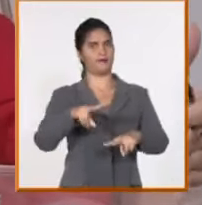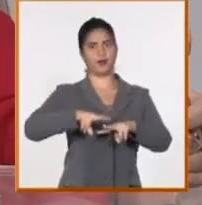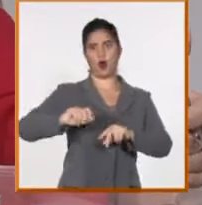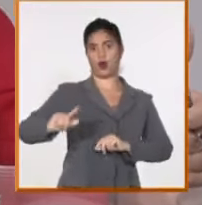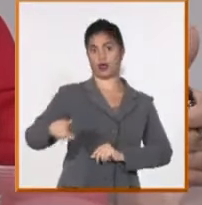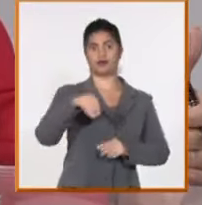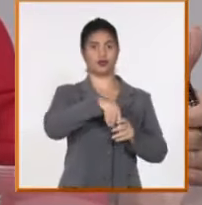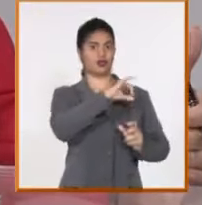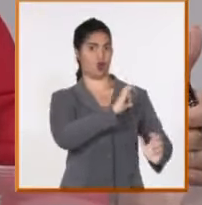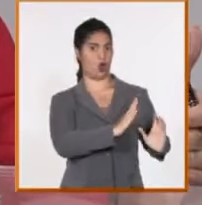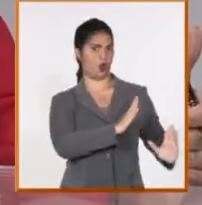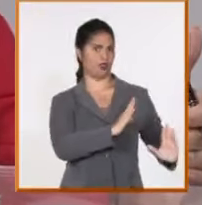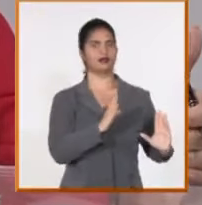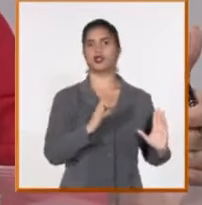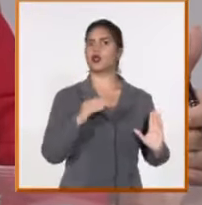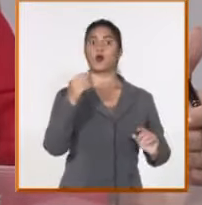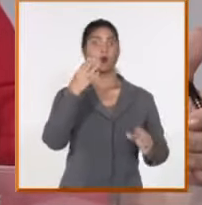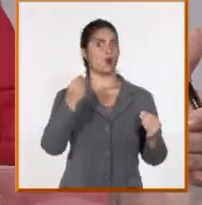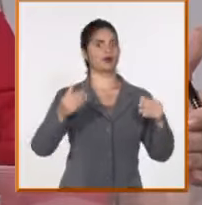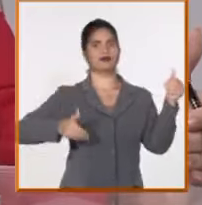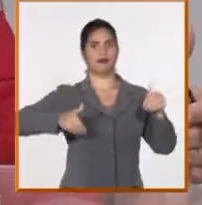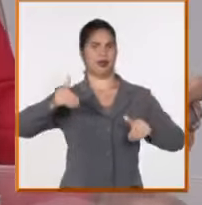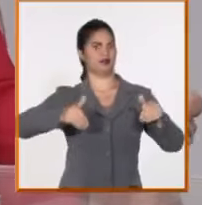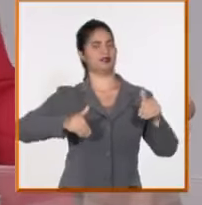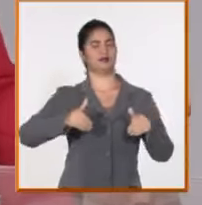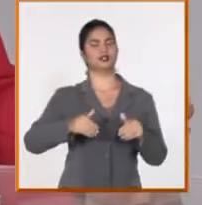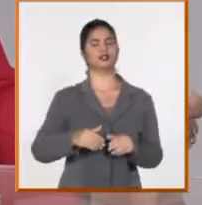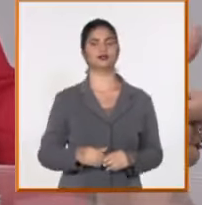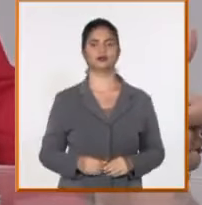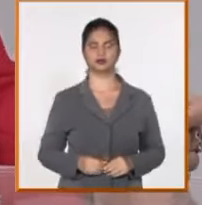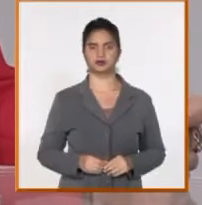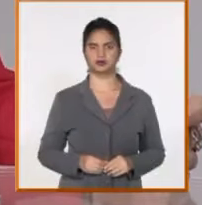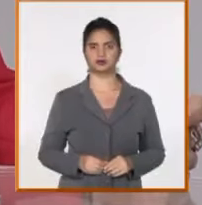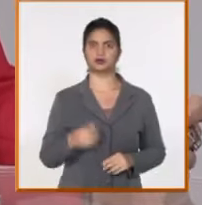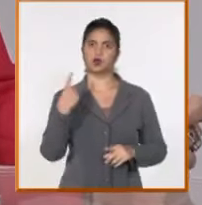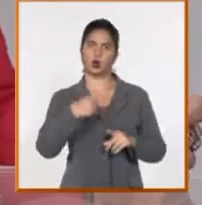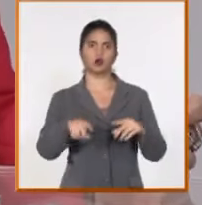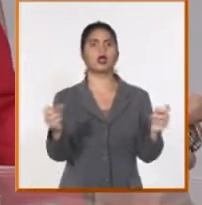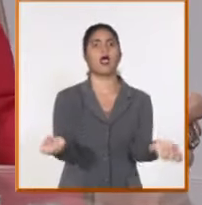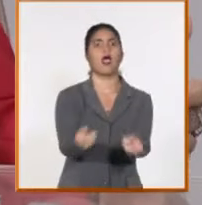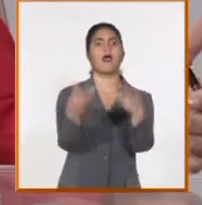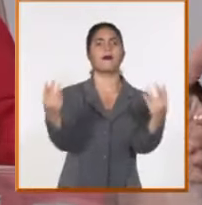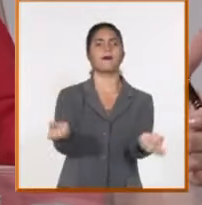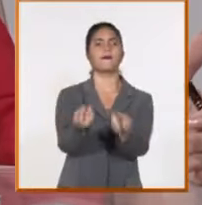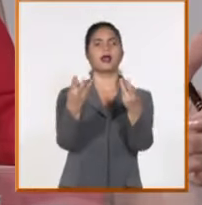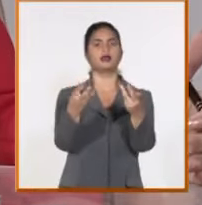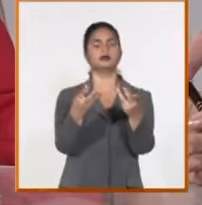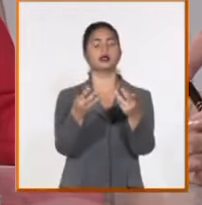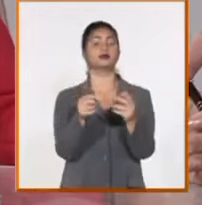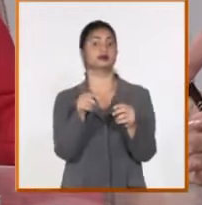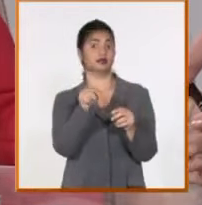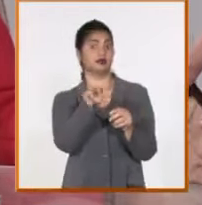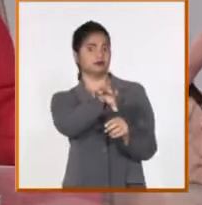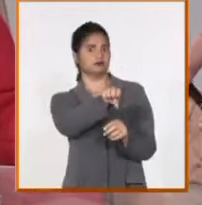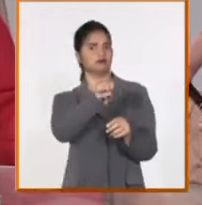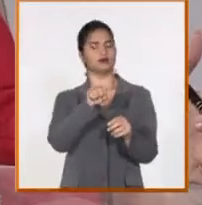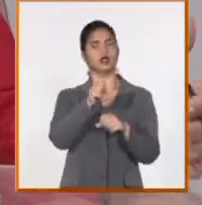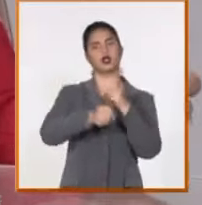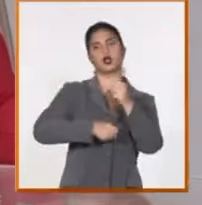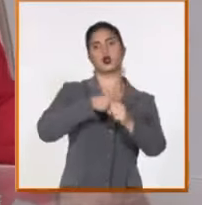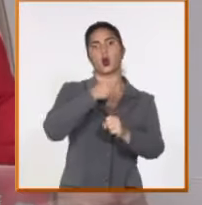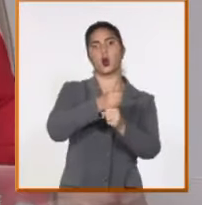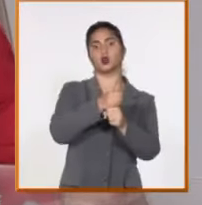el desarrollo de otras especies de las atrofia curcas las atrofia curca es una planta eh Y a partir de ella podemos obtener